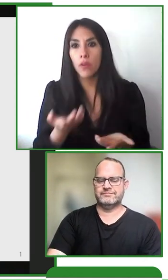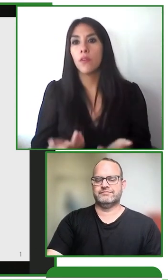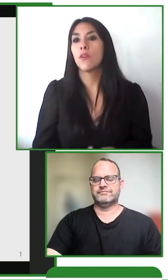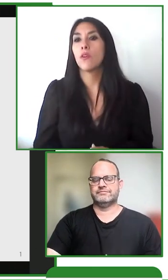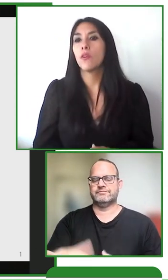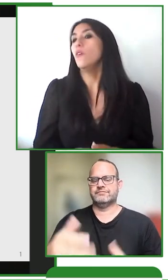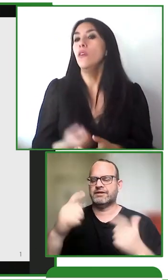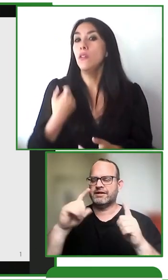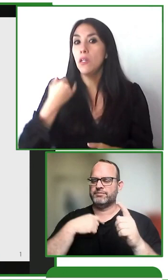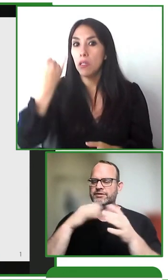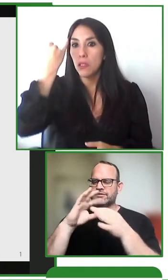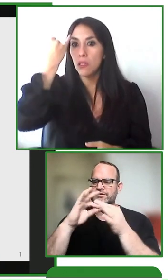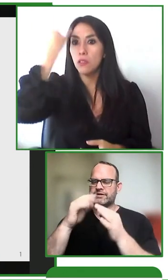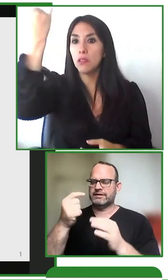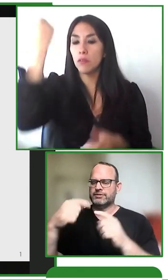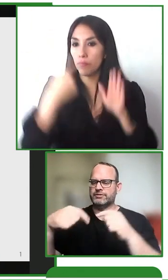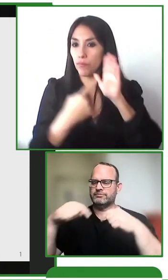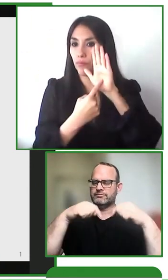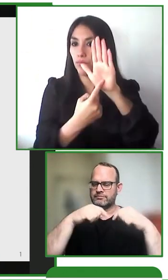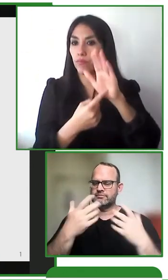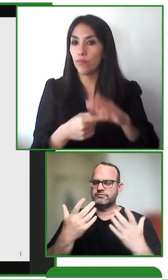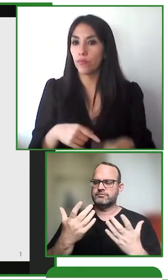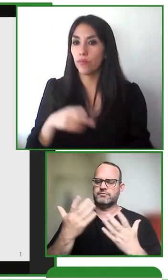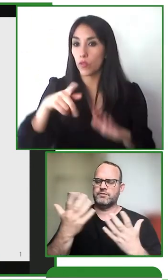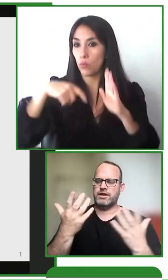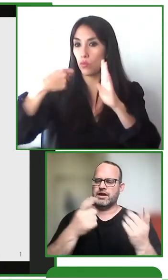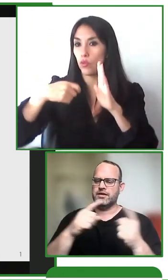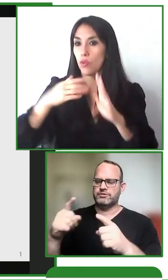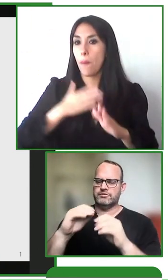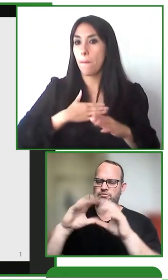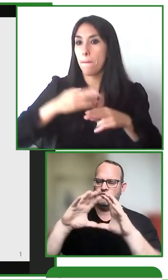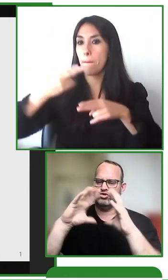o WAY, por sus iniciales en inglés.